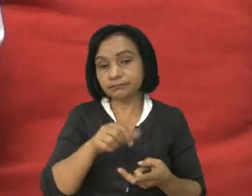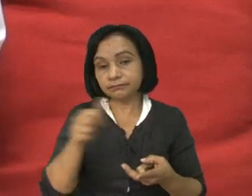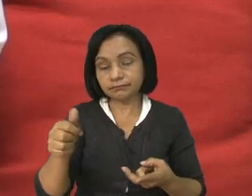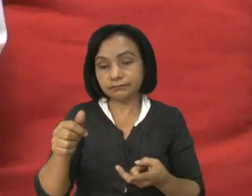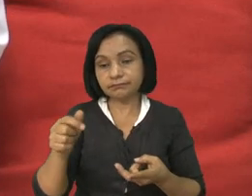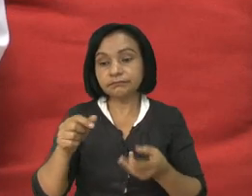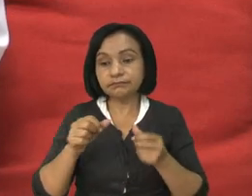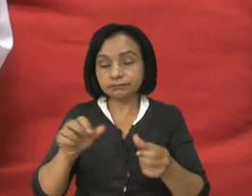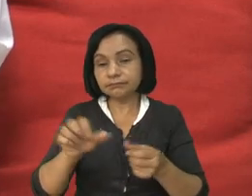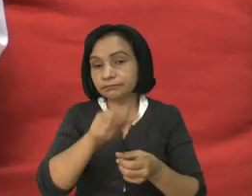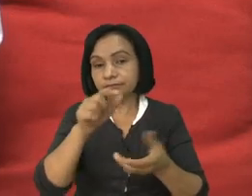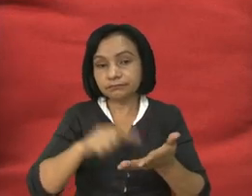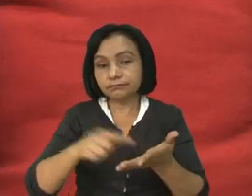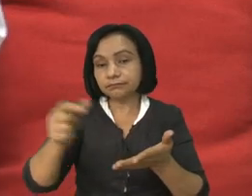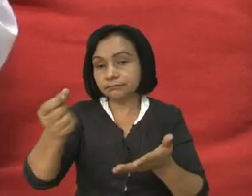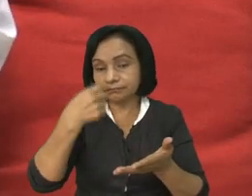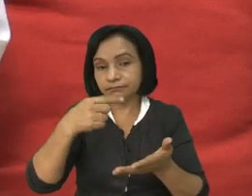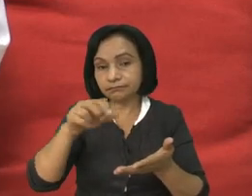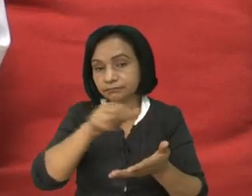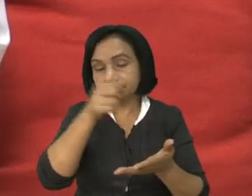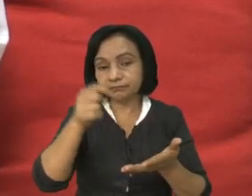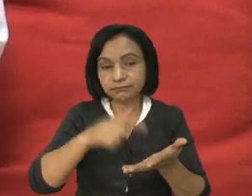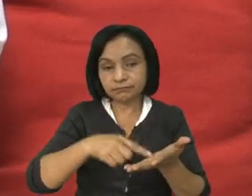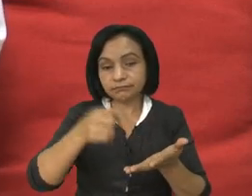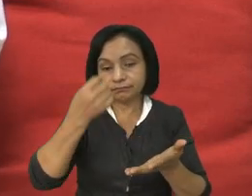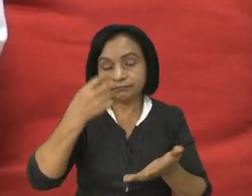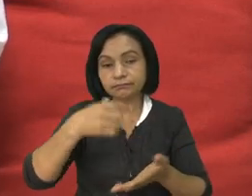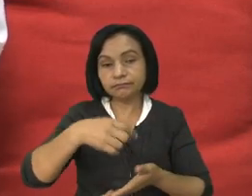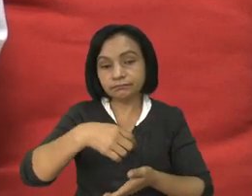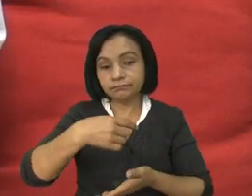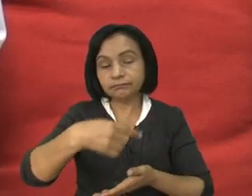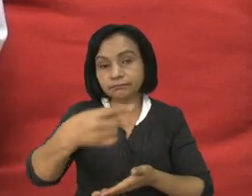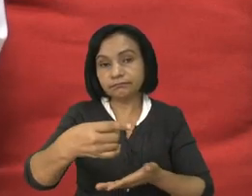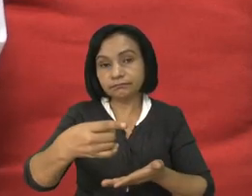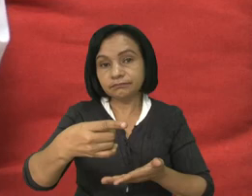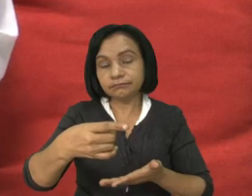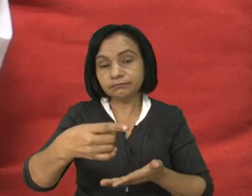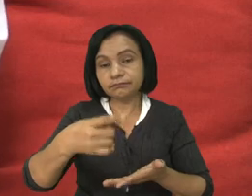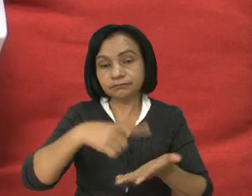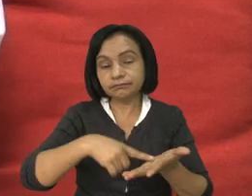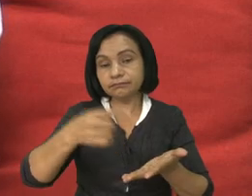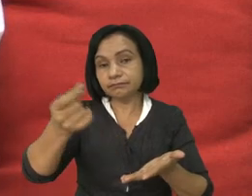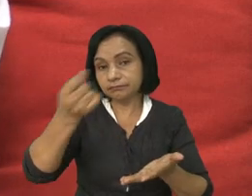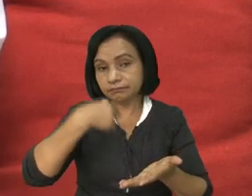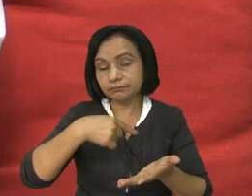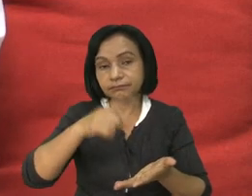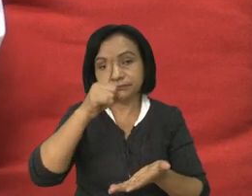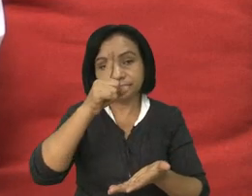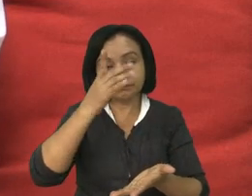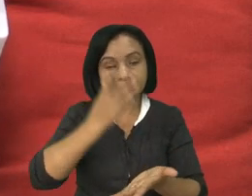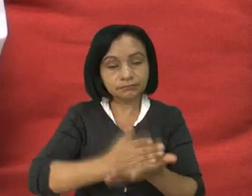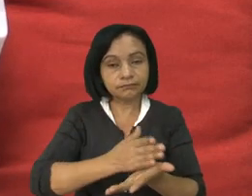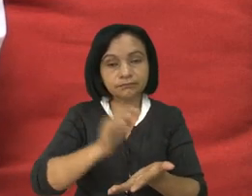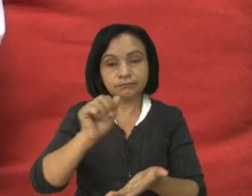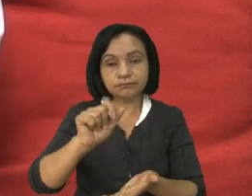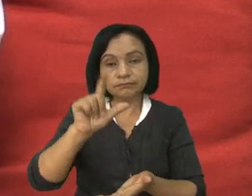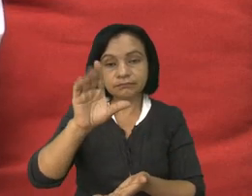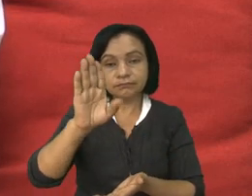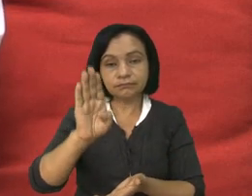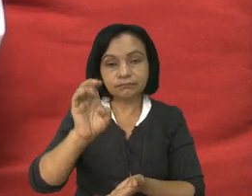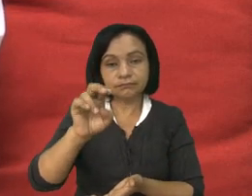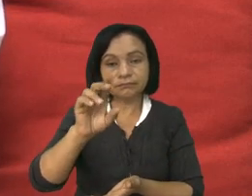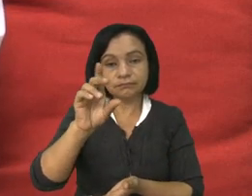el seguimiento es otro, ya el tratamiento es más por varios días. Pero si es para desparasitar, es única dosis con albendazol. ¿Y